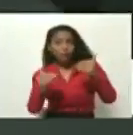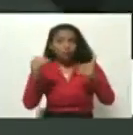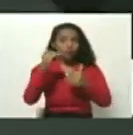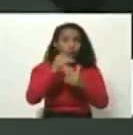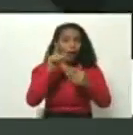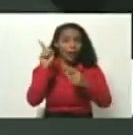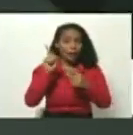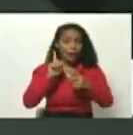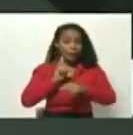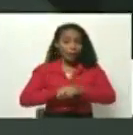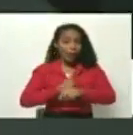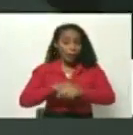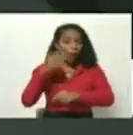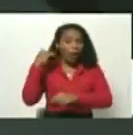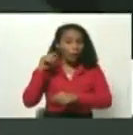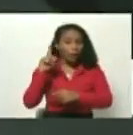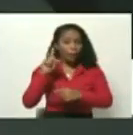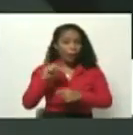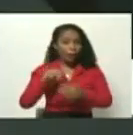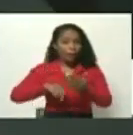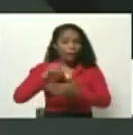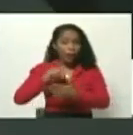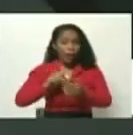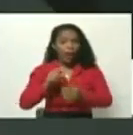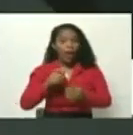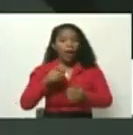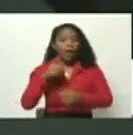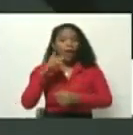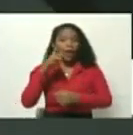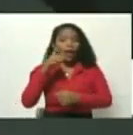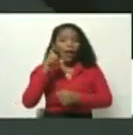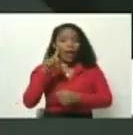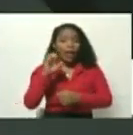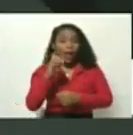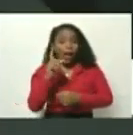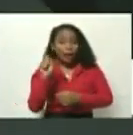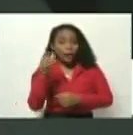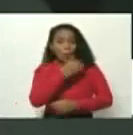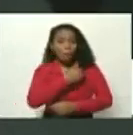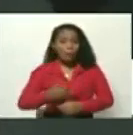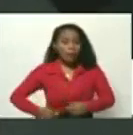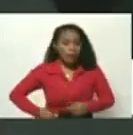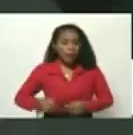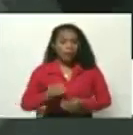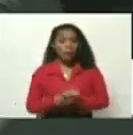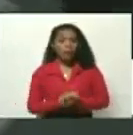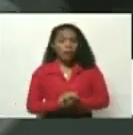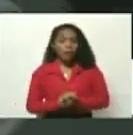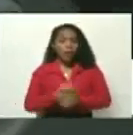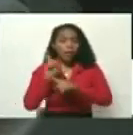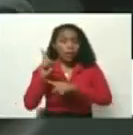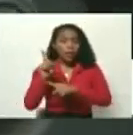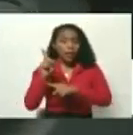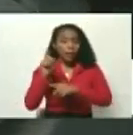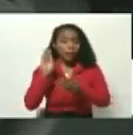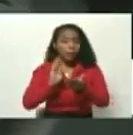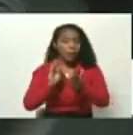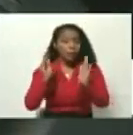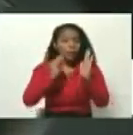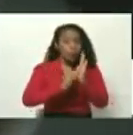esa época, Leal, que era el comandante de la milicia, y el presidente. Y pone el presidente a la ofensiva